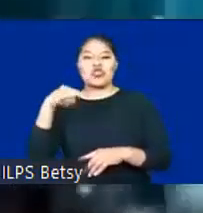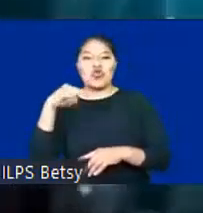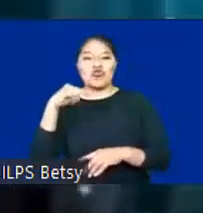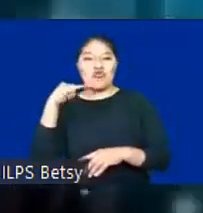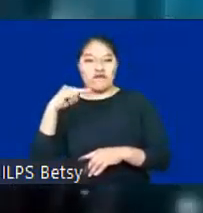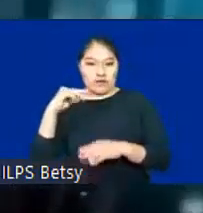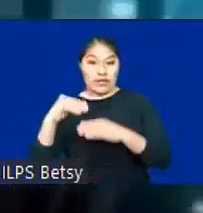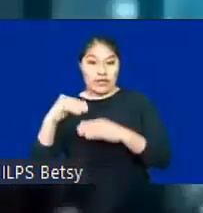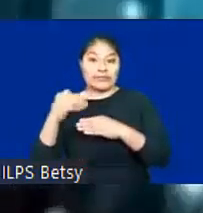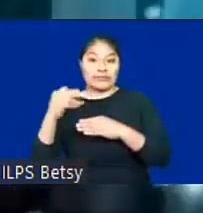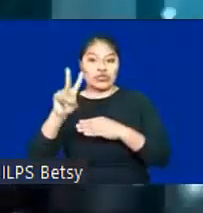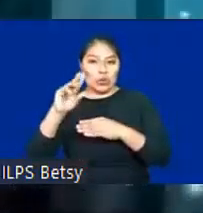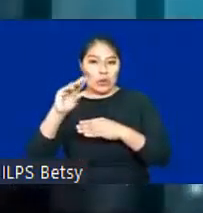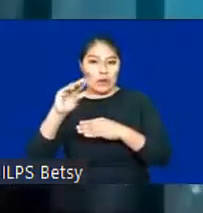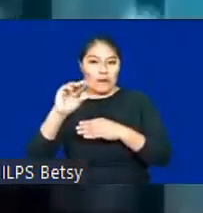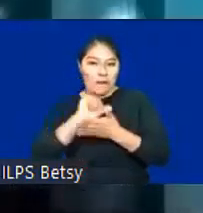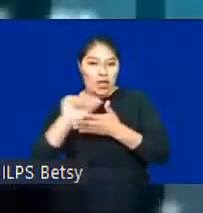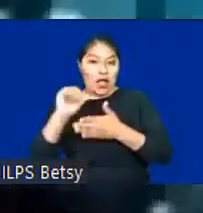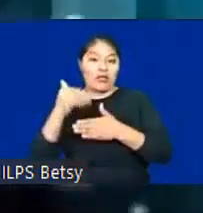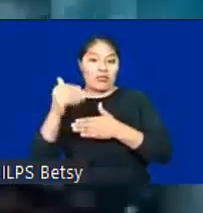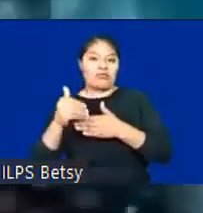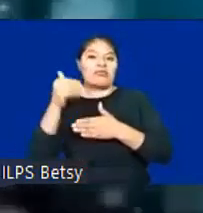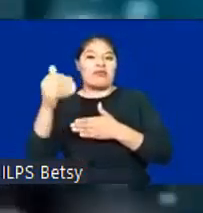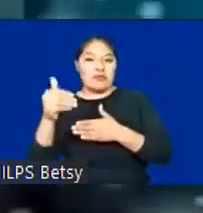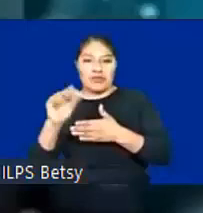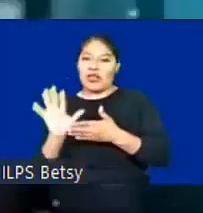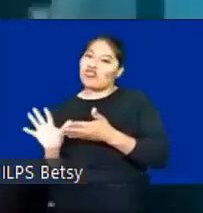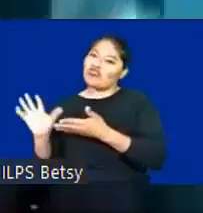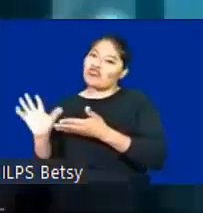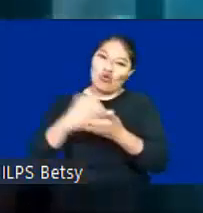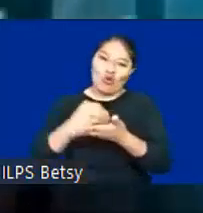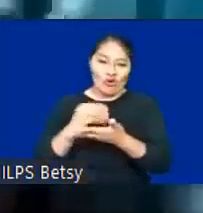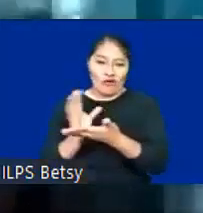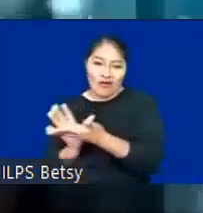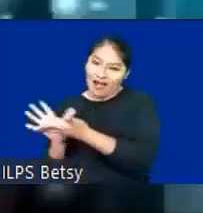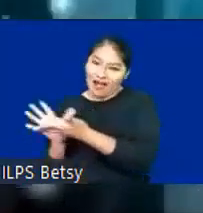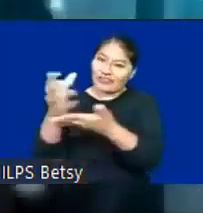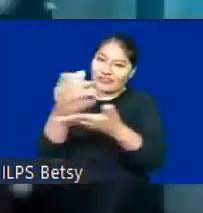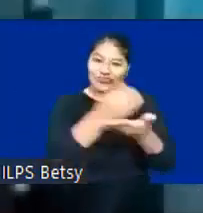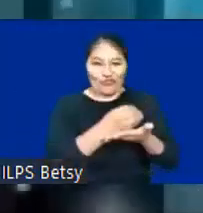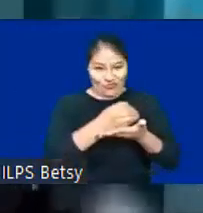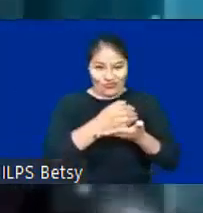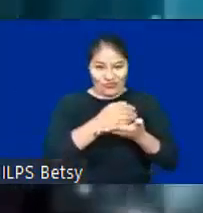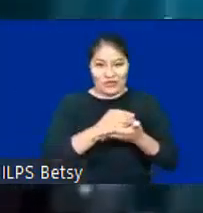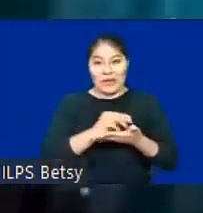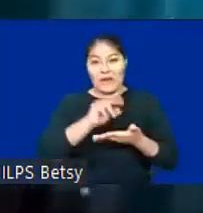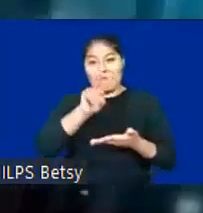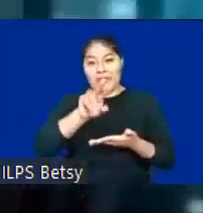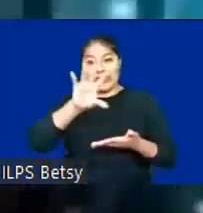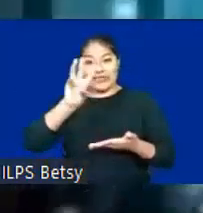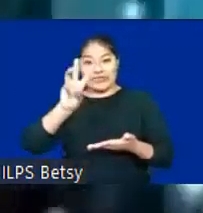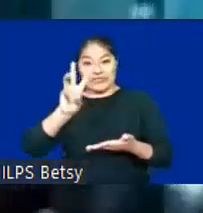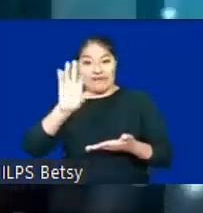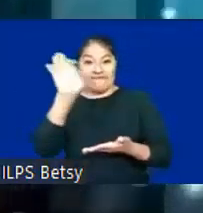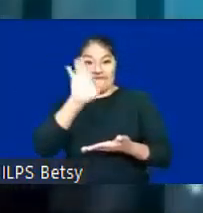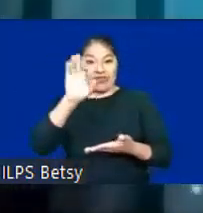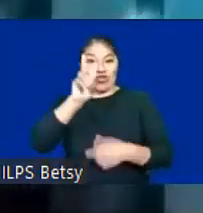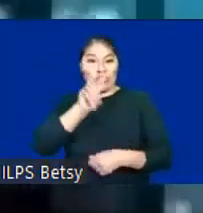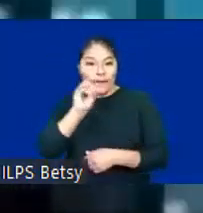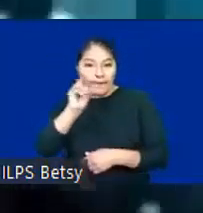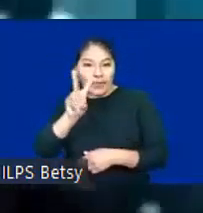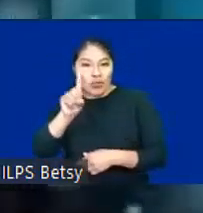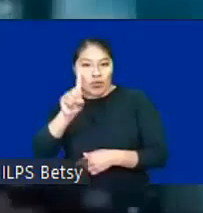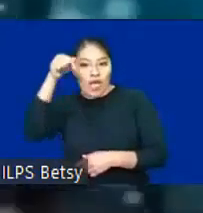incorporamos la totalidad de actos de personas jurídicas, el 26 de febrero de este año incorporamos lo que es el registro de propiedad